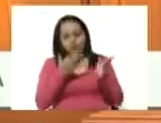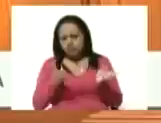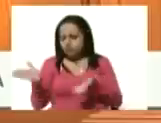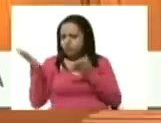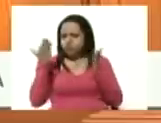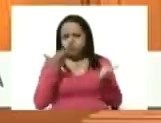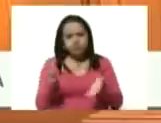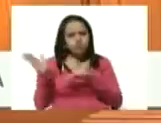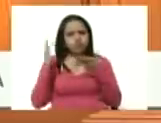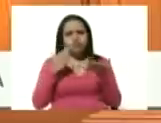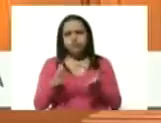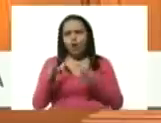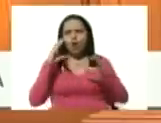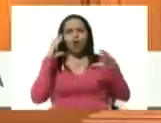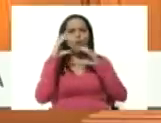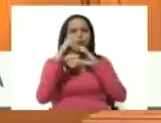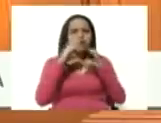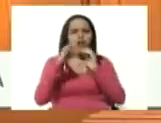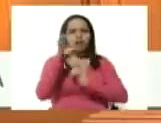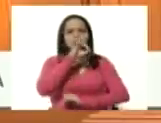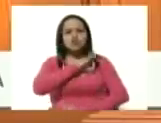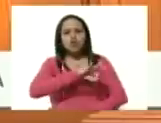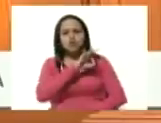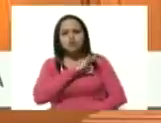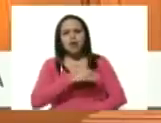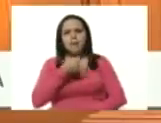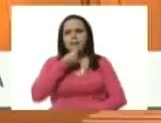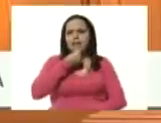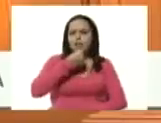comunicadores, comunicadoras sociales, periodistas,